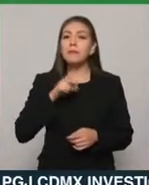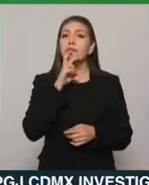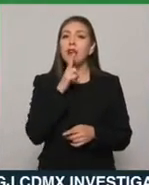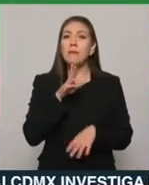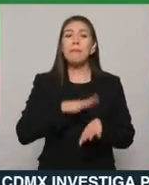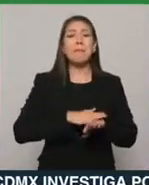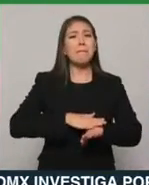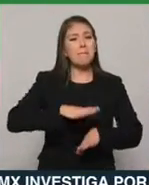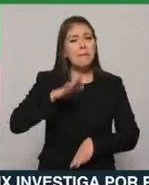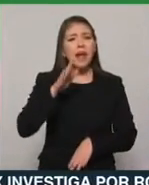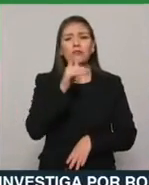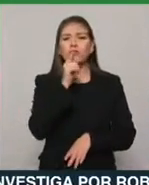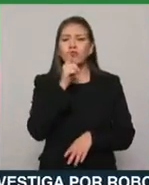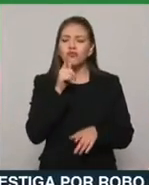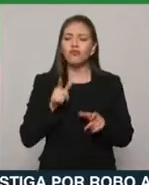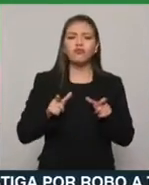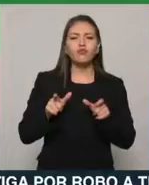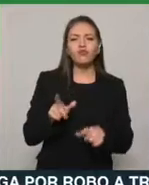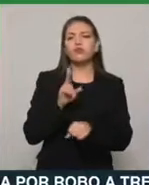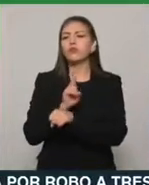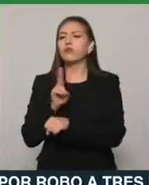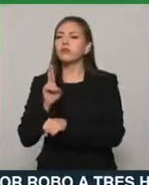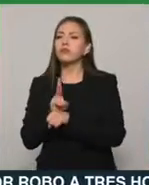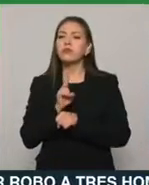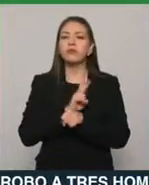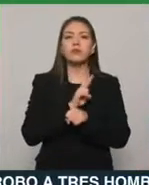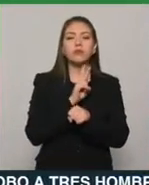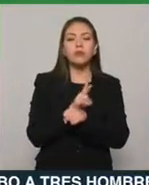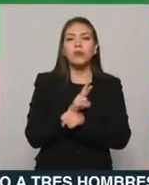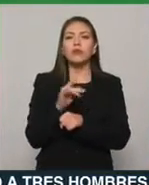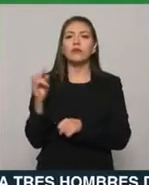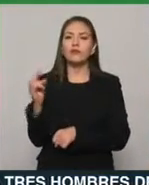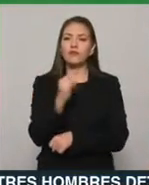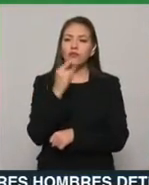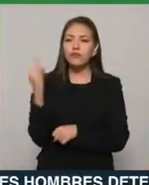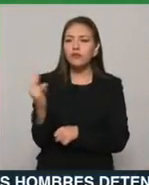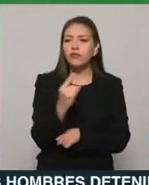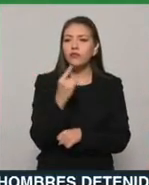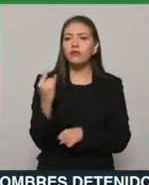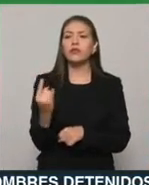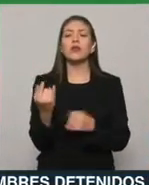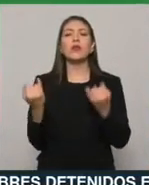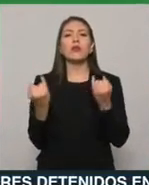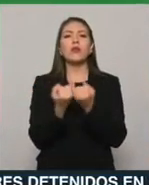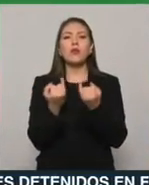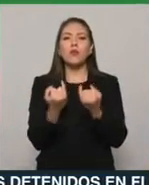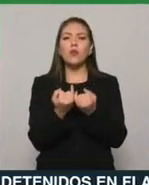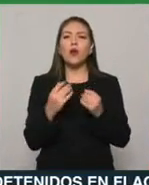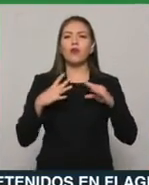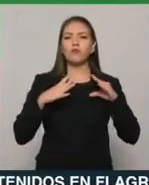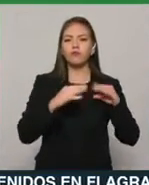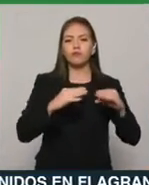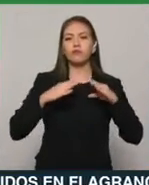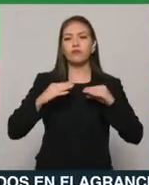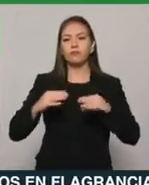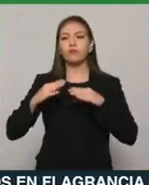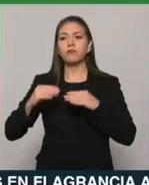en todos los rincones de la ciudad, formación y capacitación para lograr una mejor